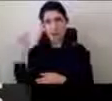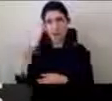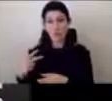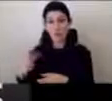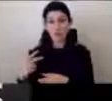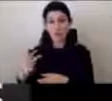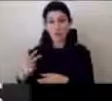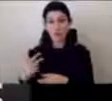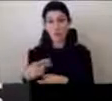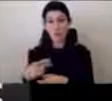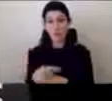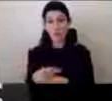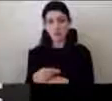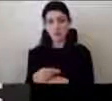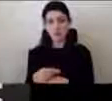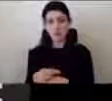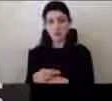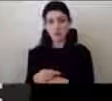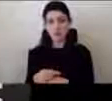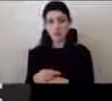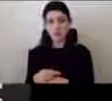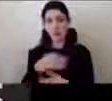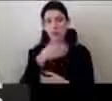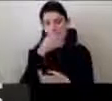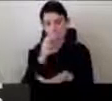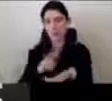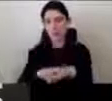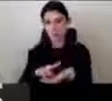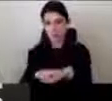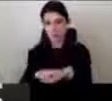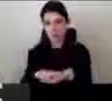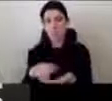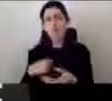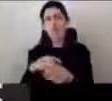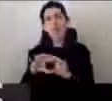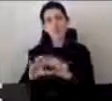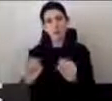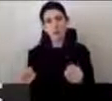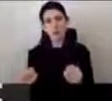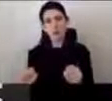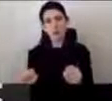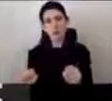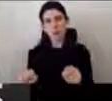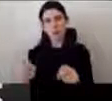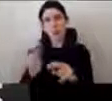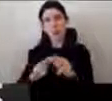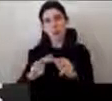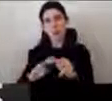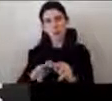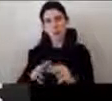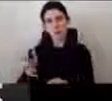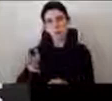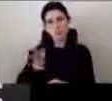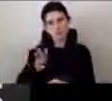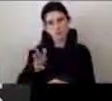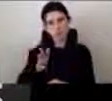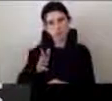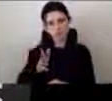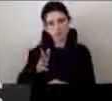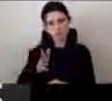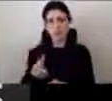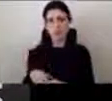la honestidad, teniendo una actitud de comprometerse a actuar de forma correcta moralmente, y